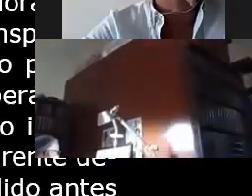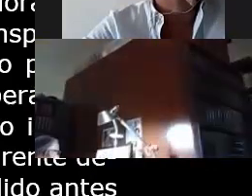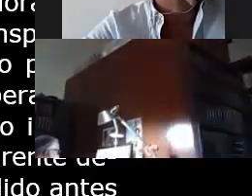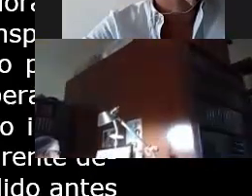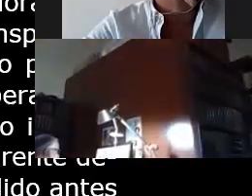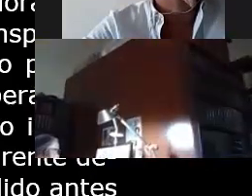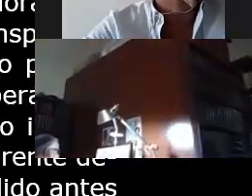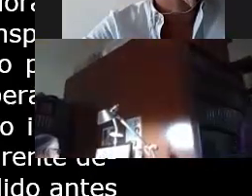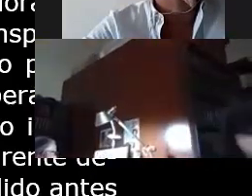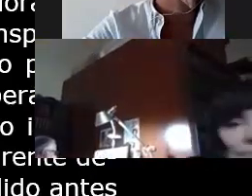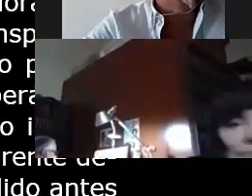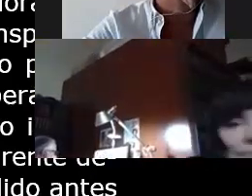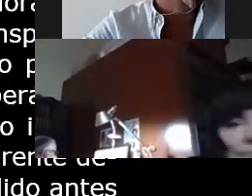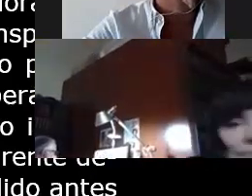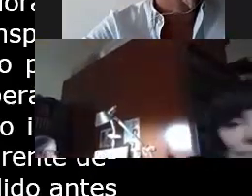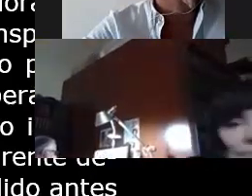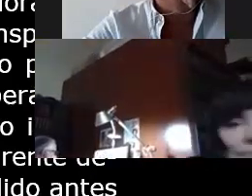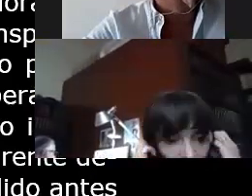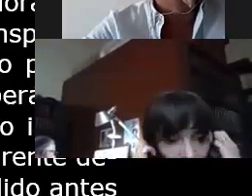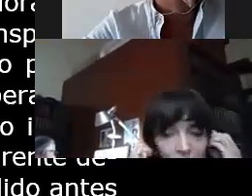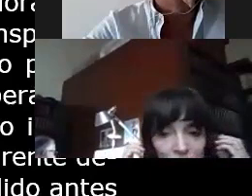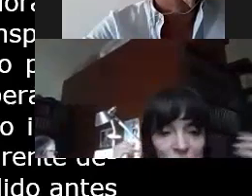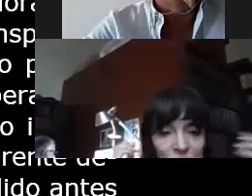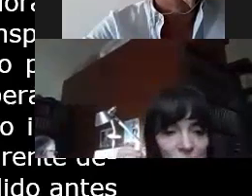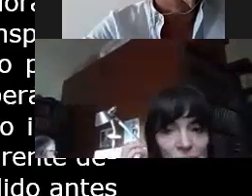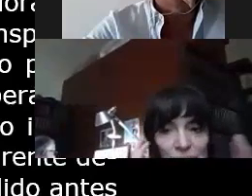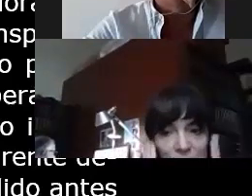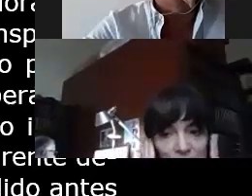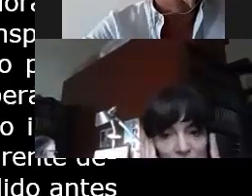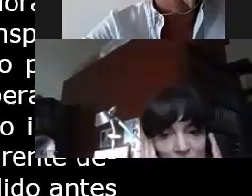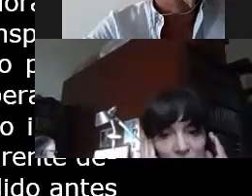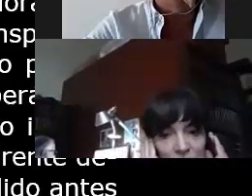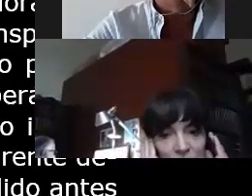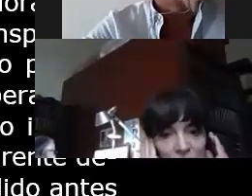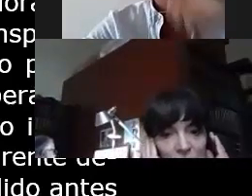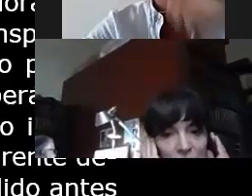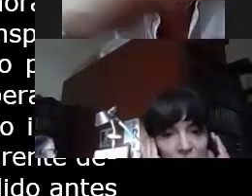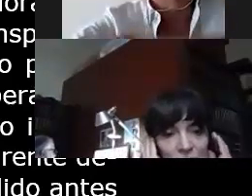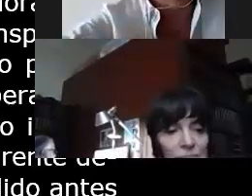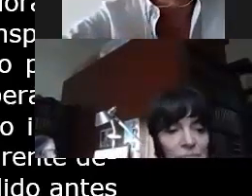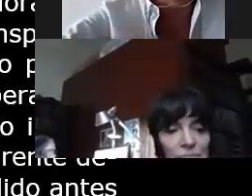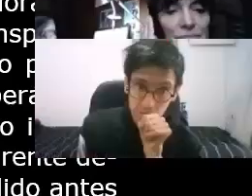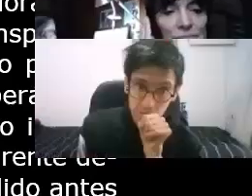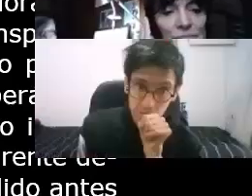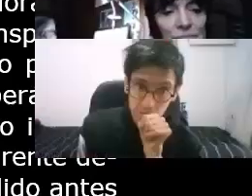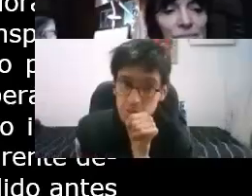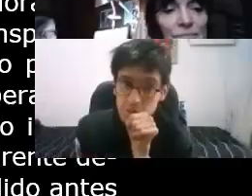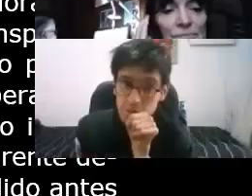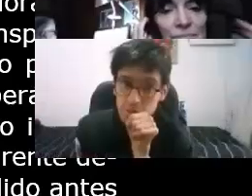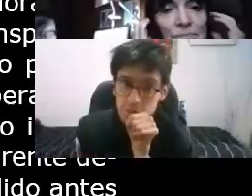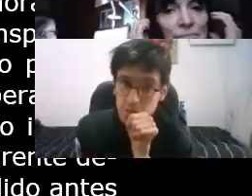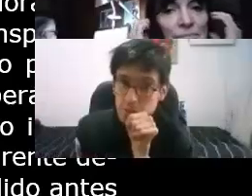Para el uso de gratuidad del servicio de transporte público, de larga distancia, las personas